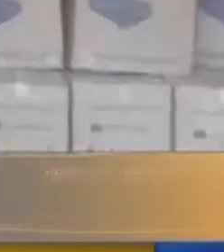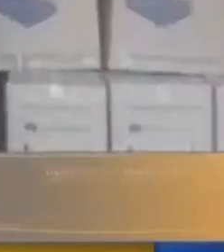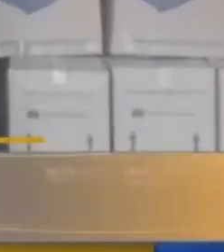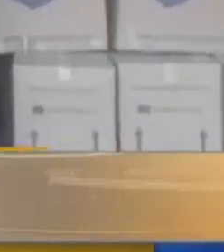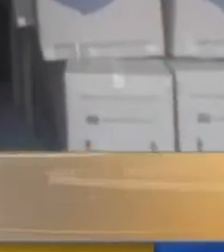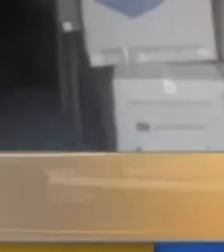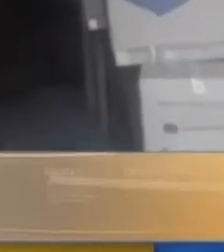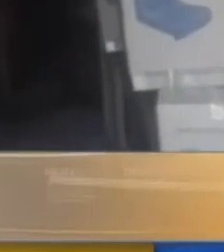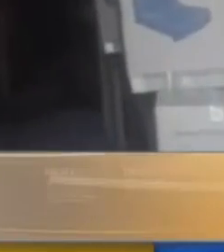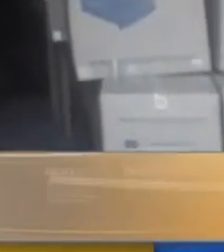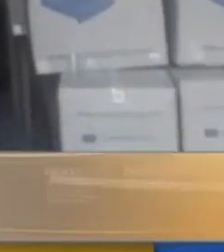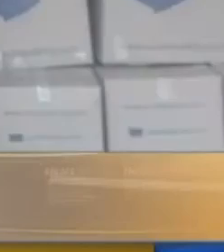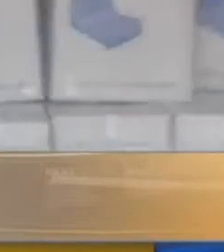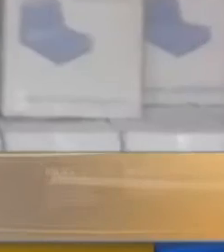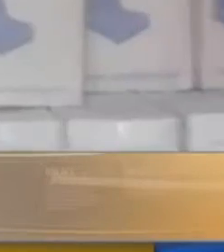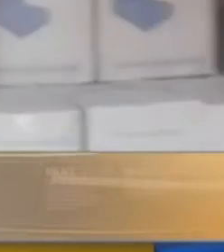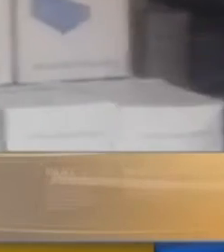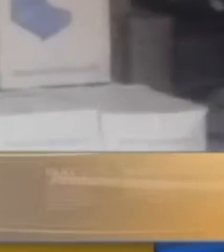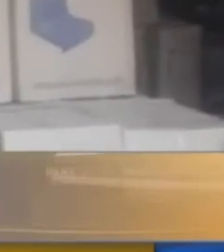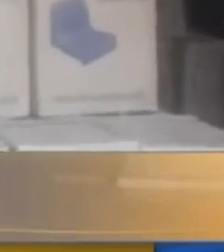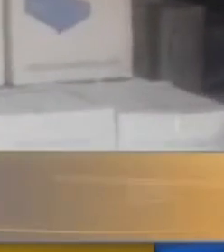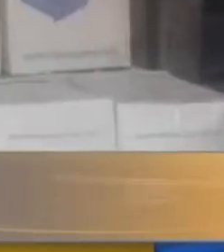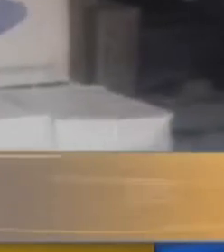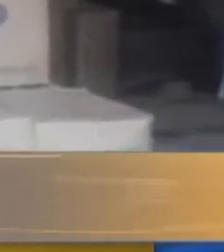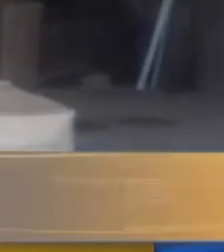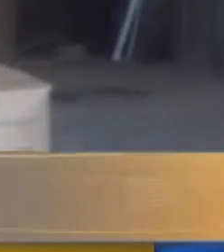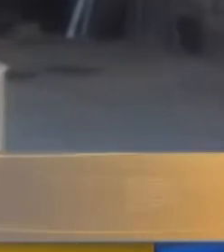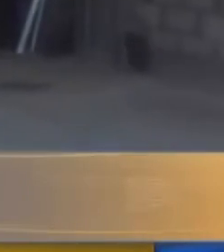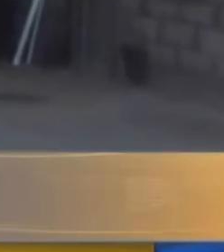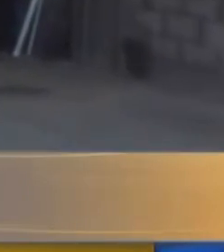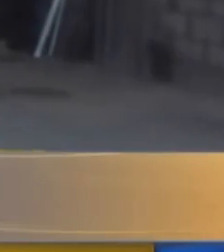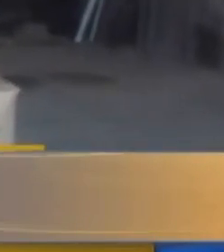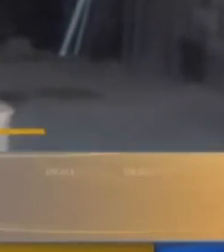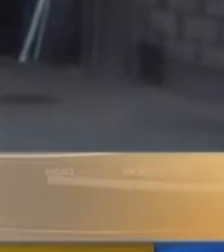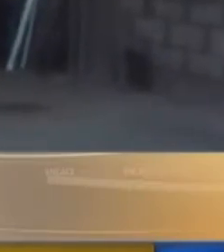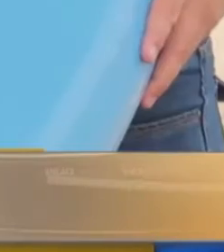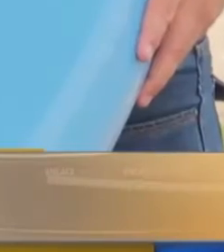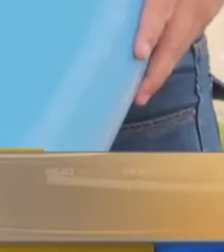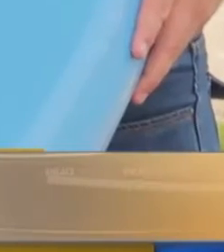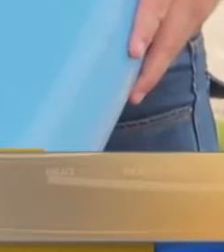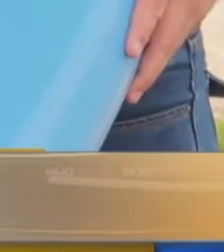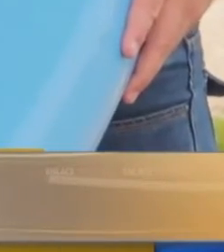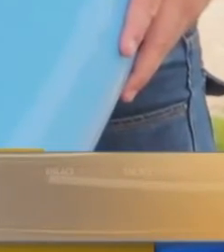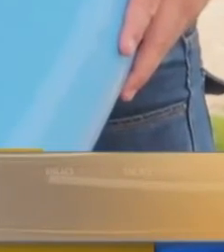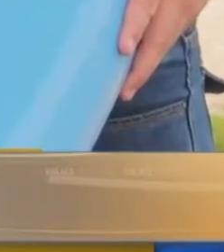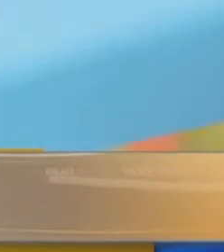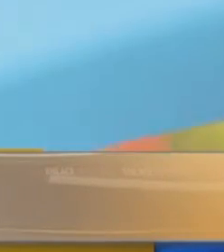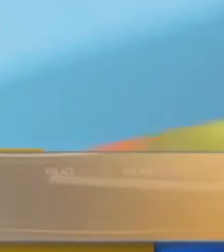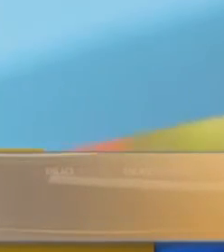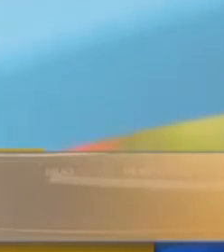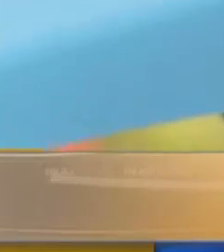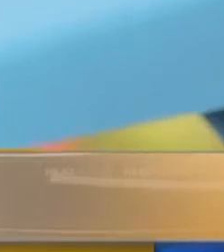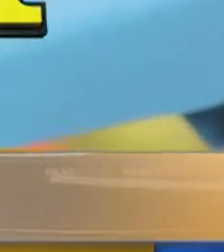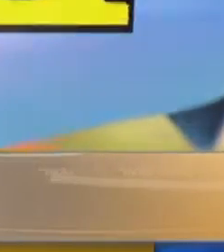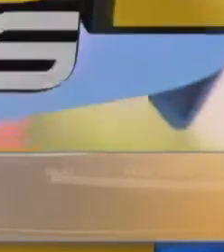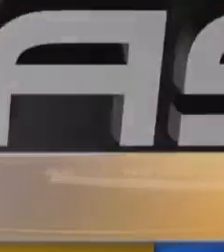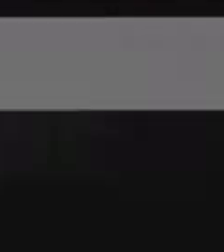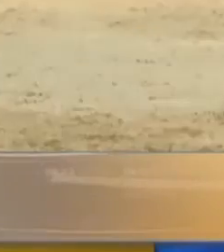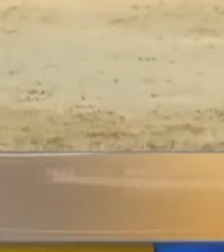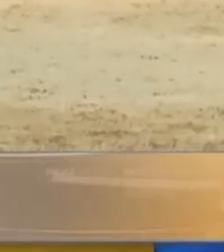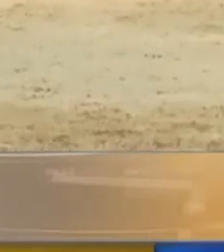comenzaron hoy obras de instalación de la silletería del estadio de fútbol daniel villa zapata secretaria de infraestructura de supervisar a estos trabajos